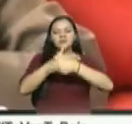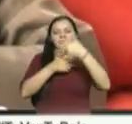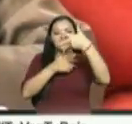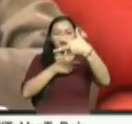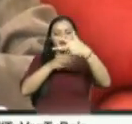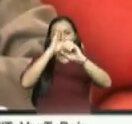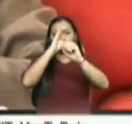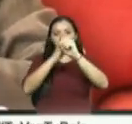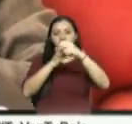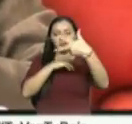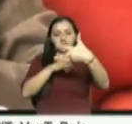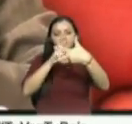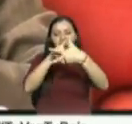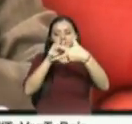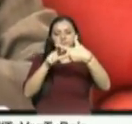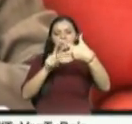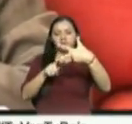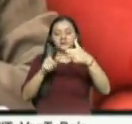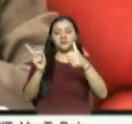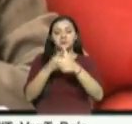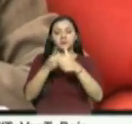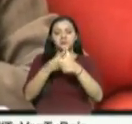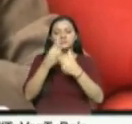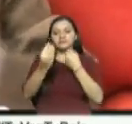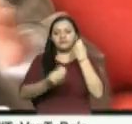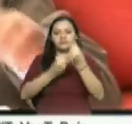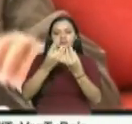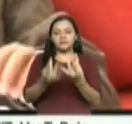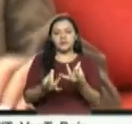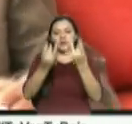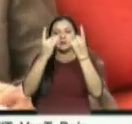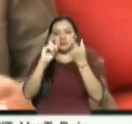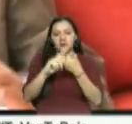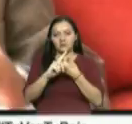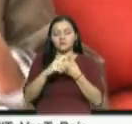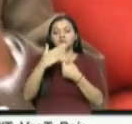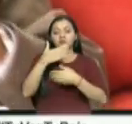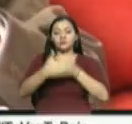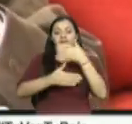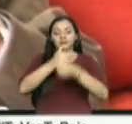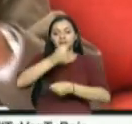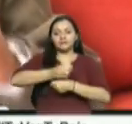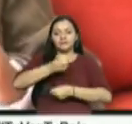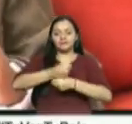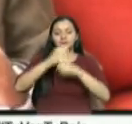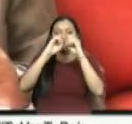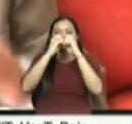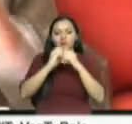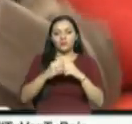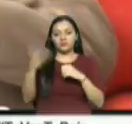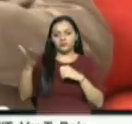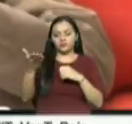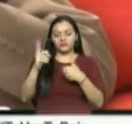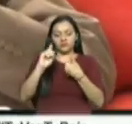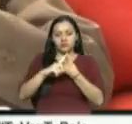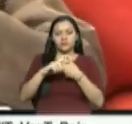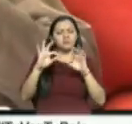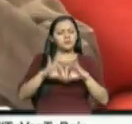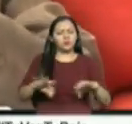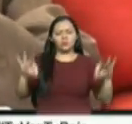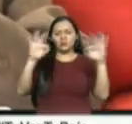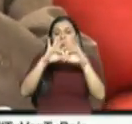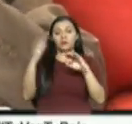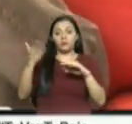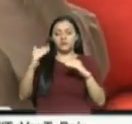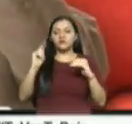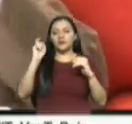objetivos. Obviamente, primero en lo que es calidad. Dentro de lo que es calidad tenemos la formación docente, que es algo imprescindible.